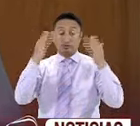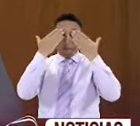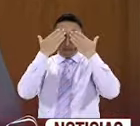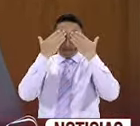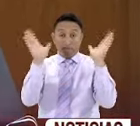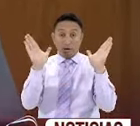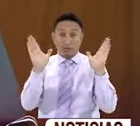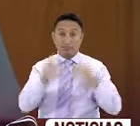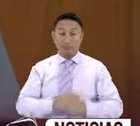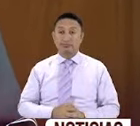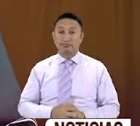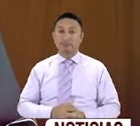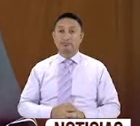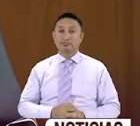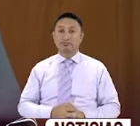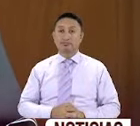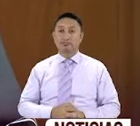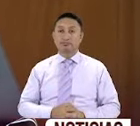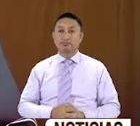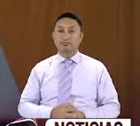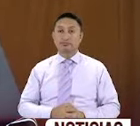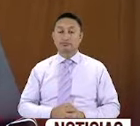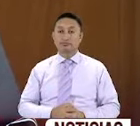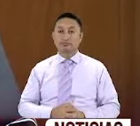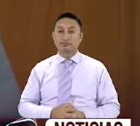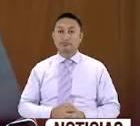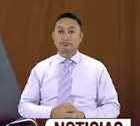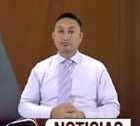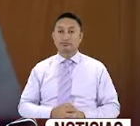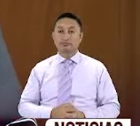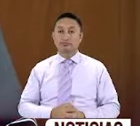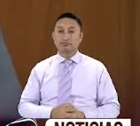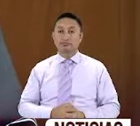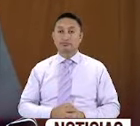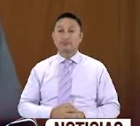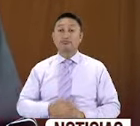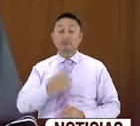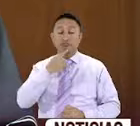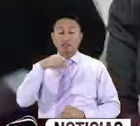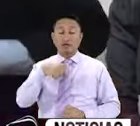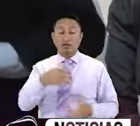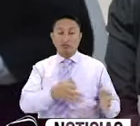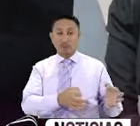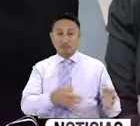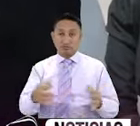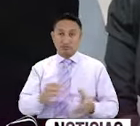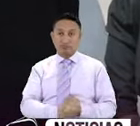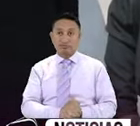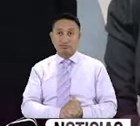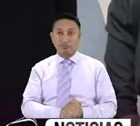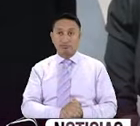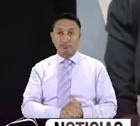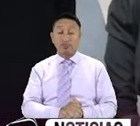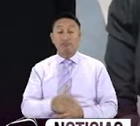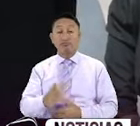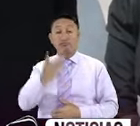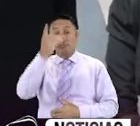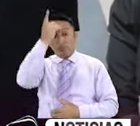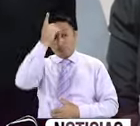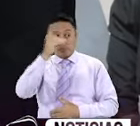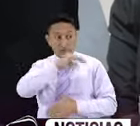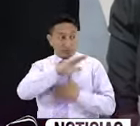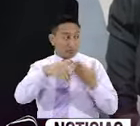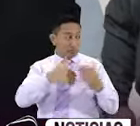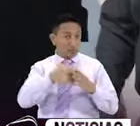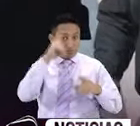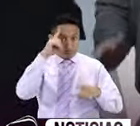oscuro que pretendía iba a prolongarse. La decisión unánime del Pleno de la Corte ubicó a Swing